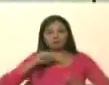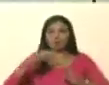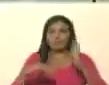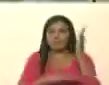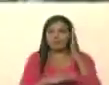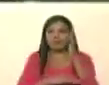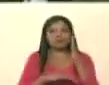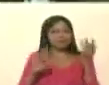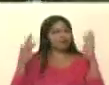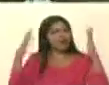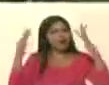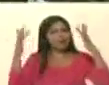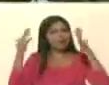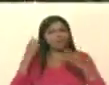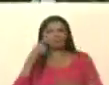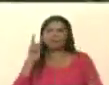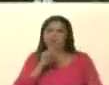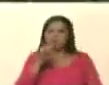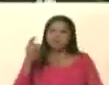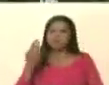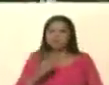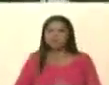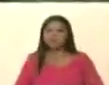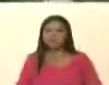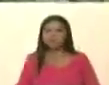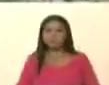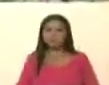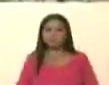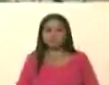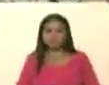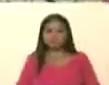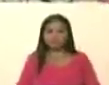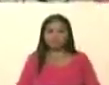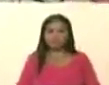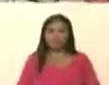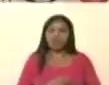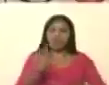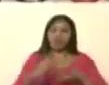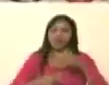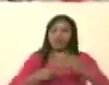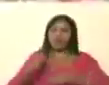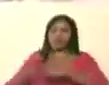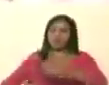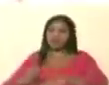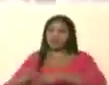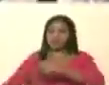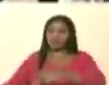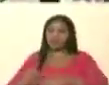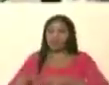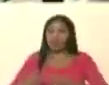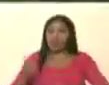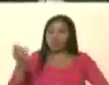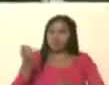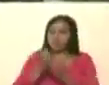estado lara fíjense ustedes la producción el apoyo y